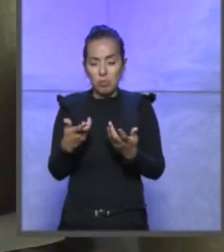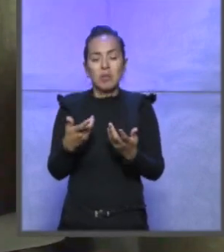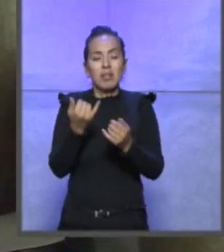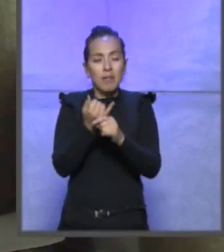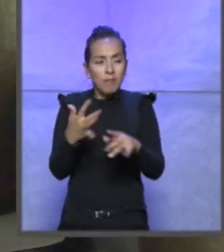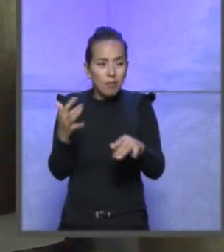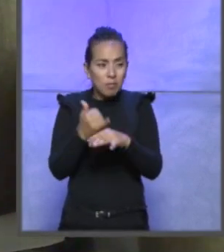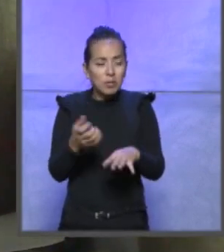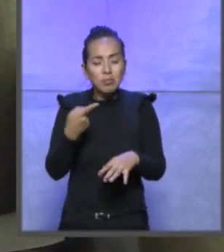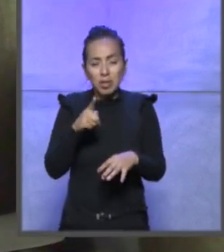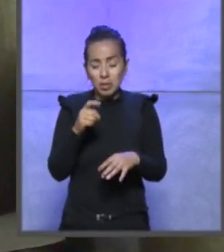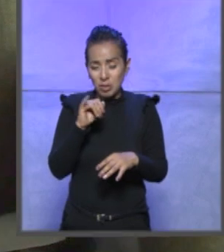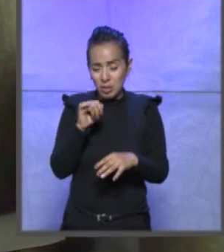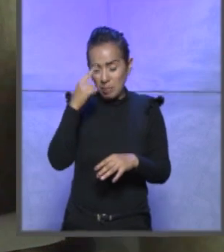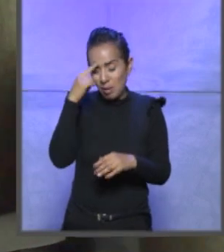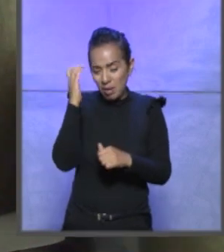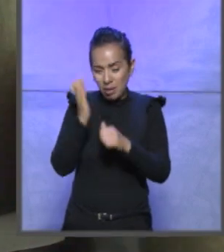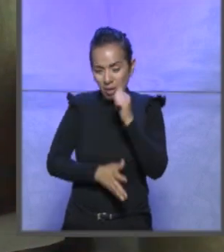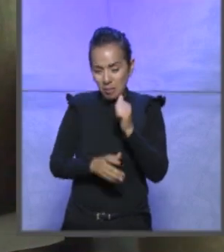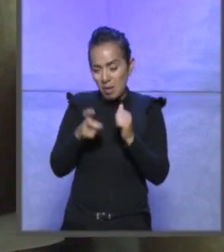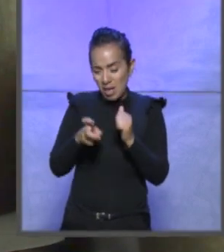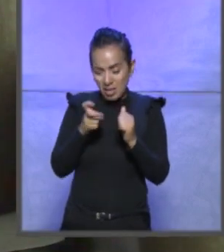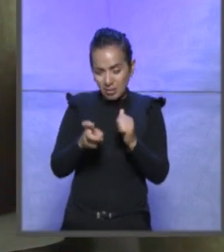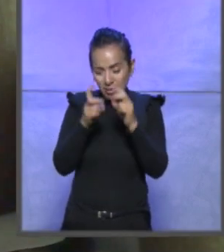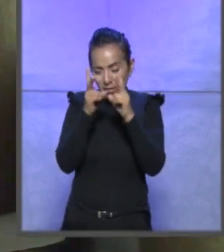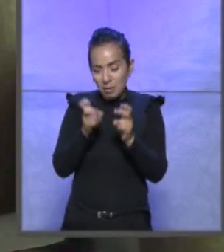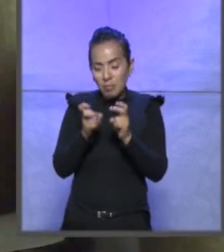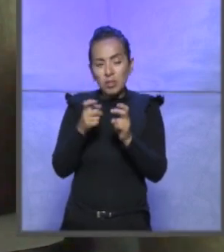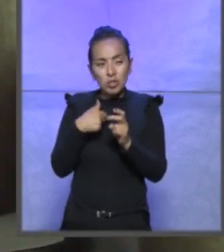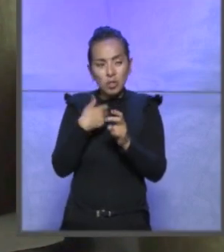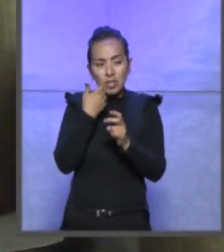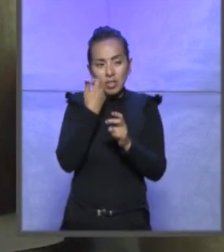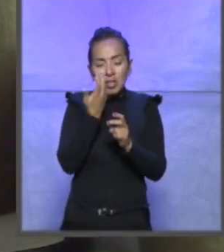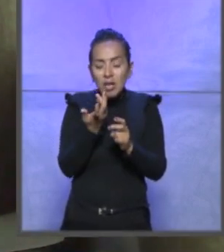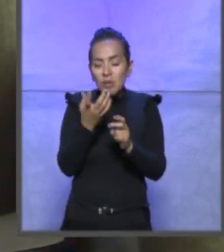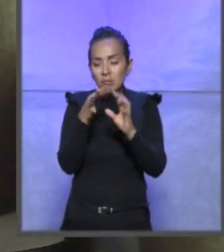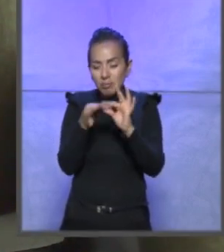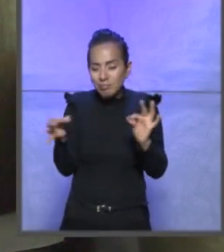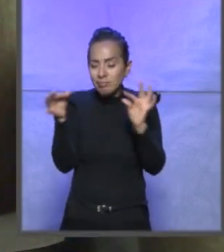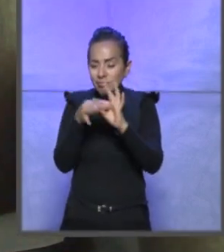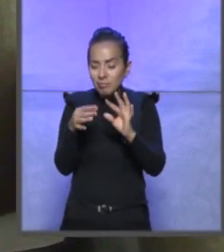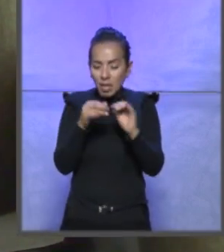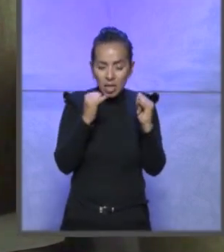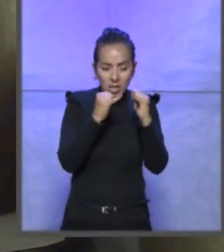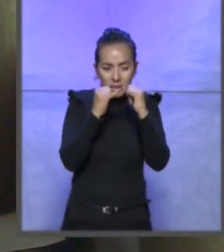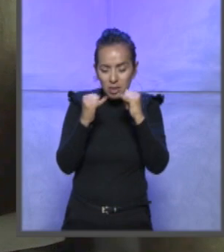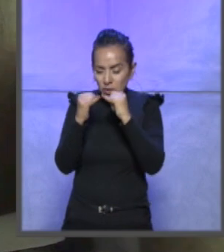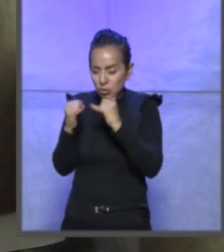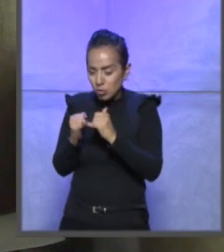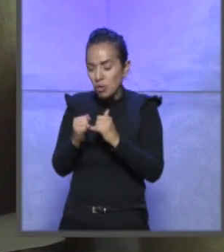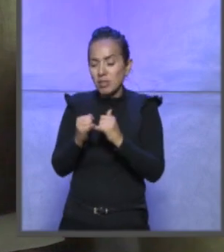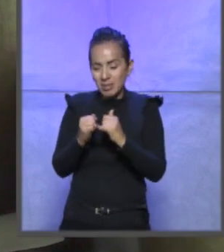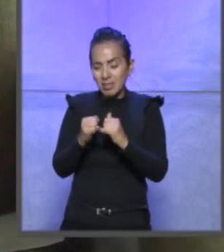algunos otros datos, pero sí para cerrar esta parte quiero resaltar el hecho de que las instituciones